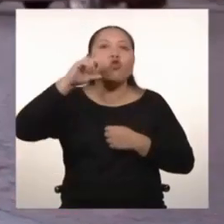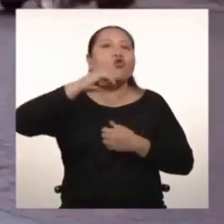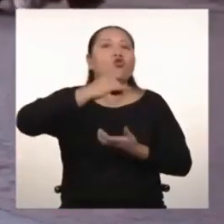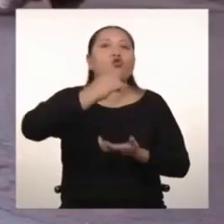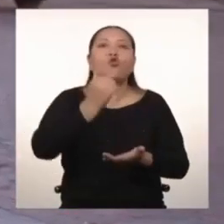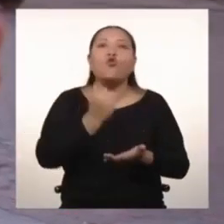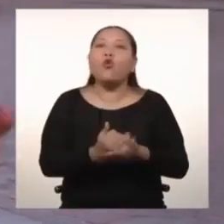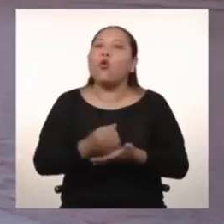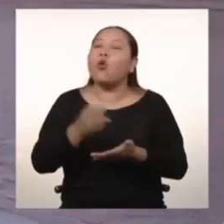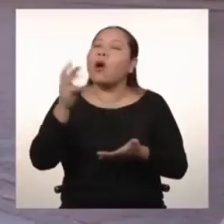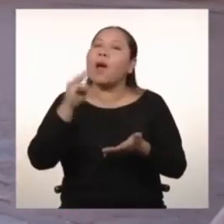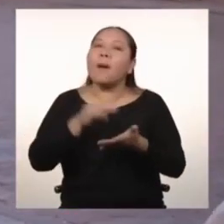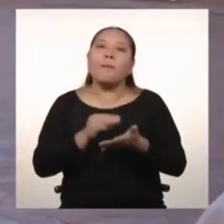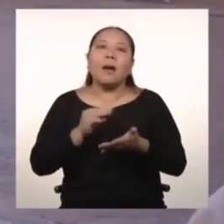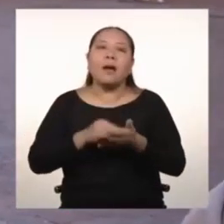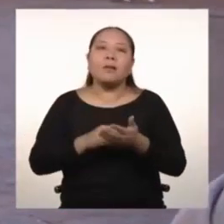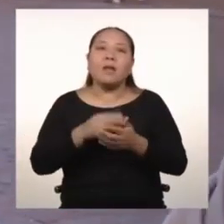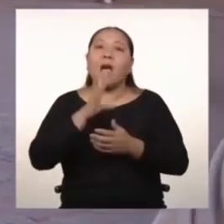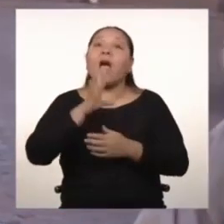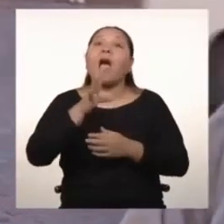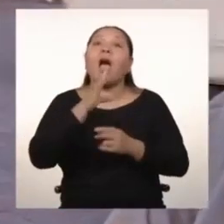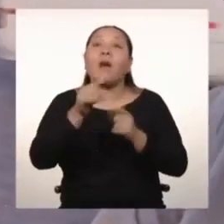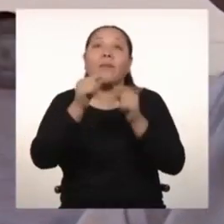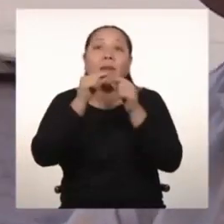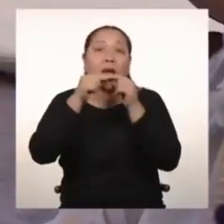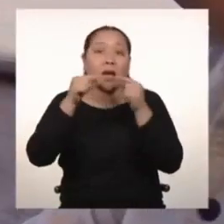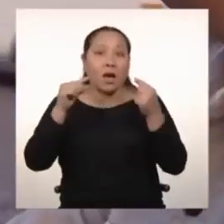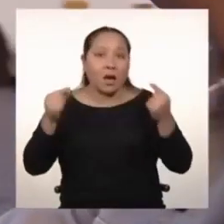más pintarse